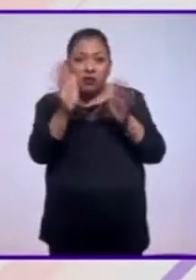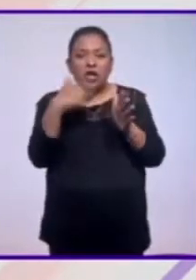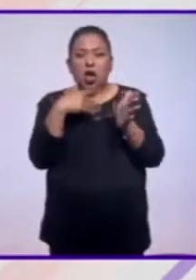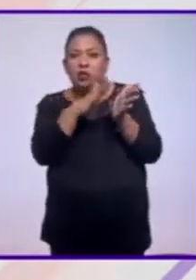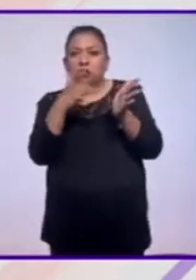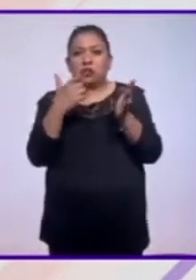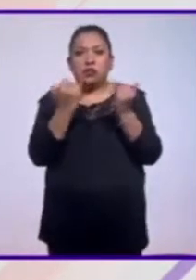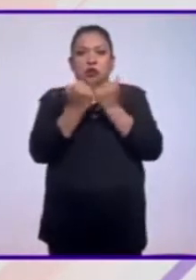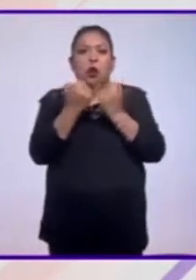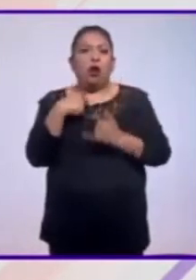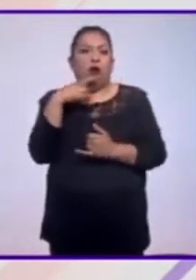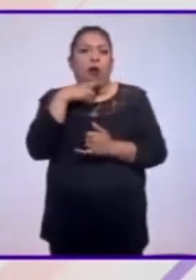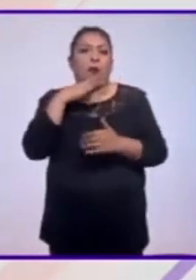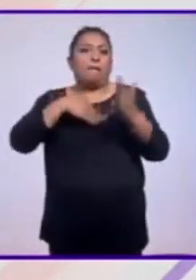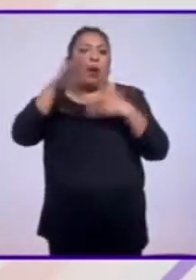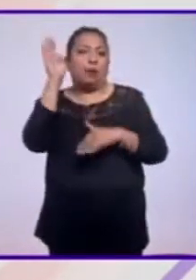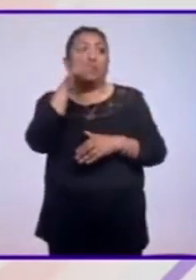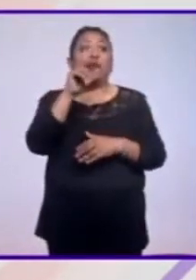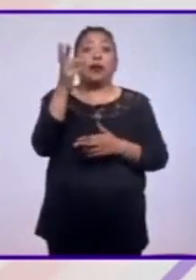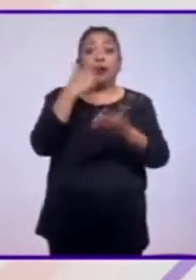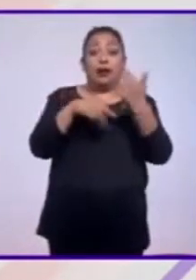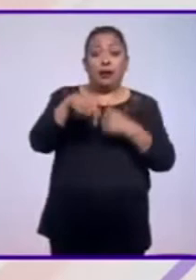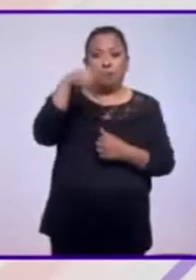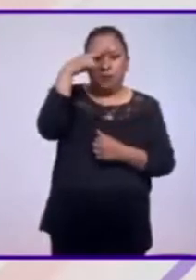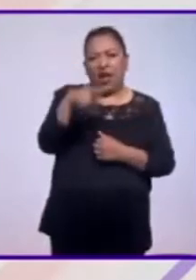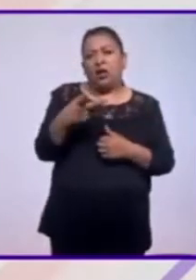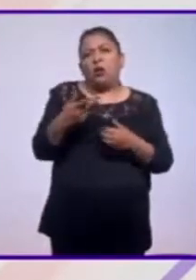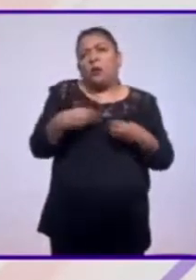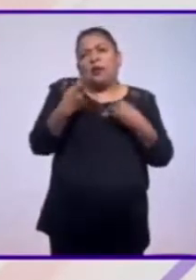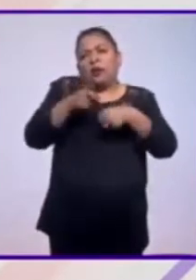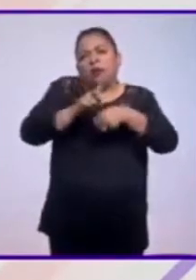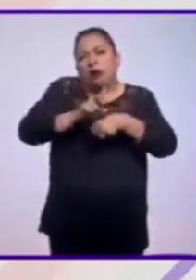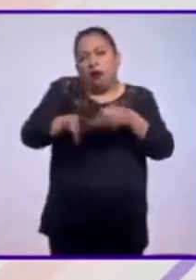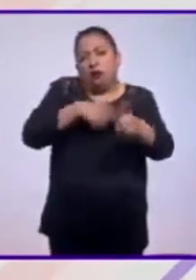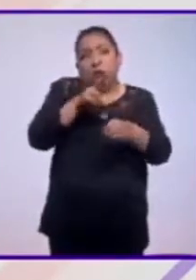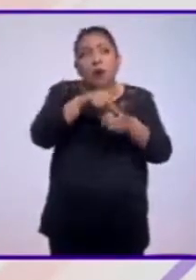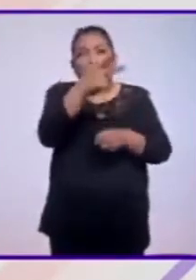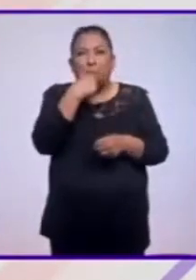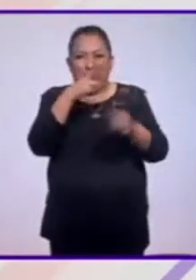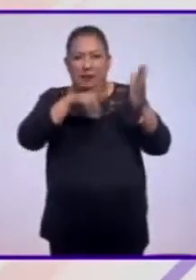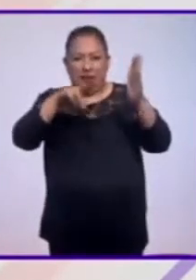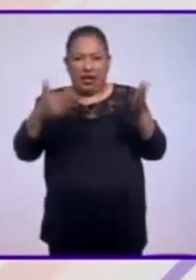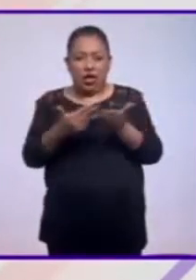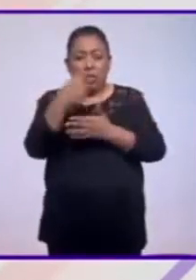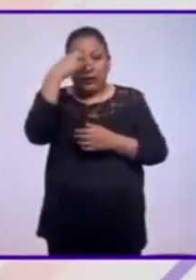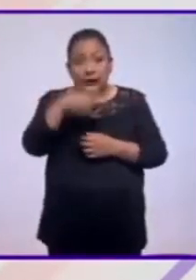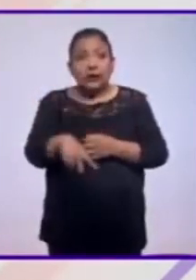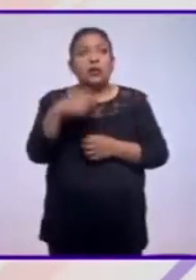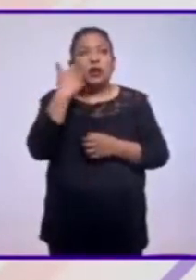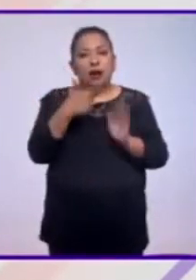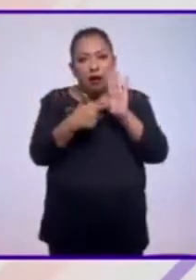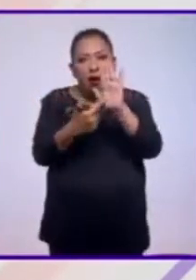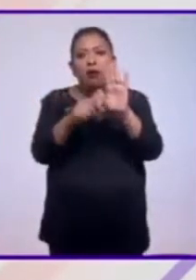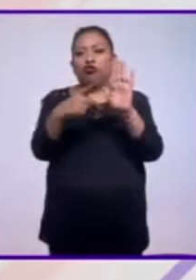éxito rápido. A su regreso a México y a su cotidianidad, el pintor mexicano decidió hacer un homenaje a los